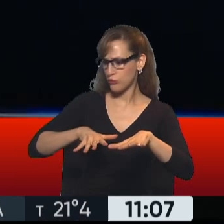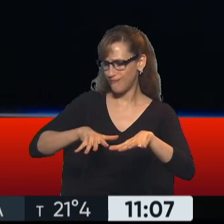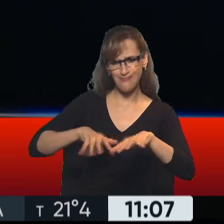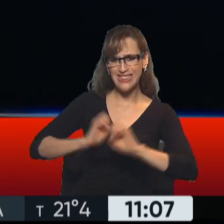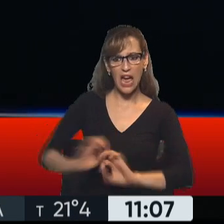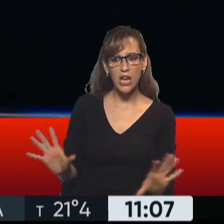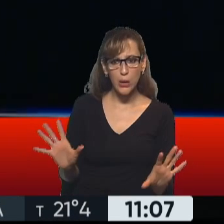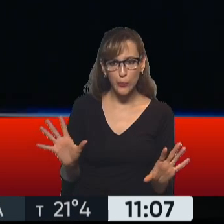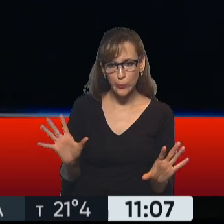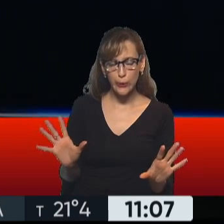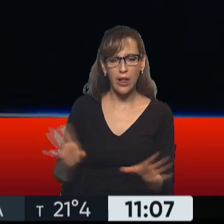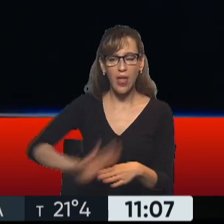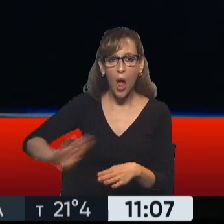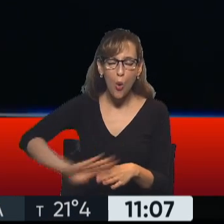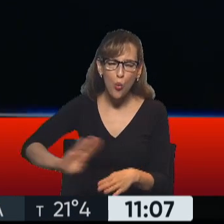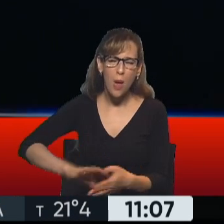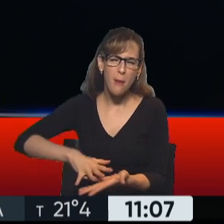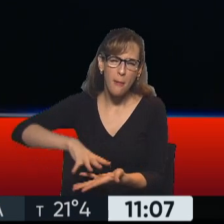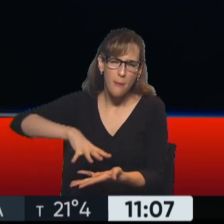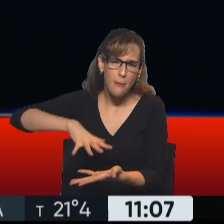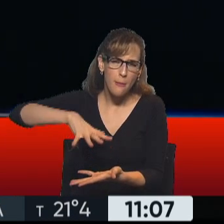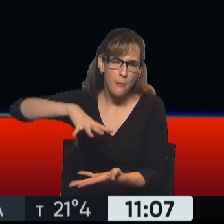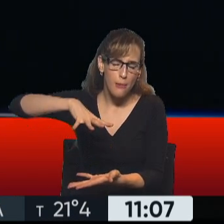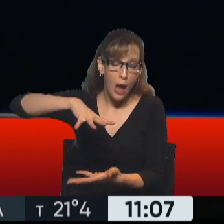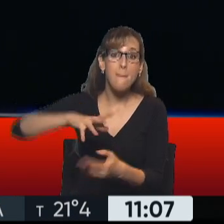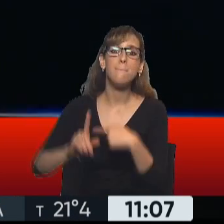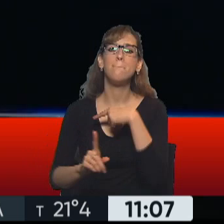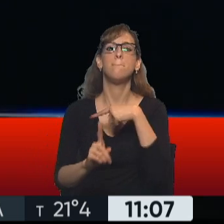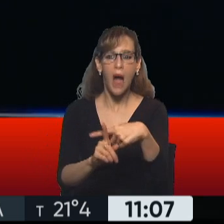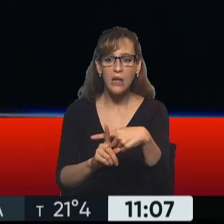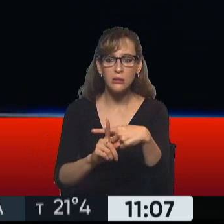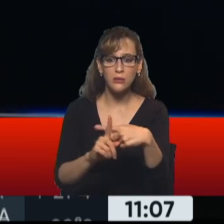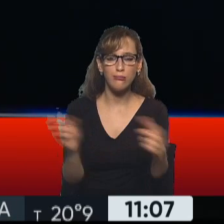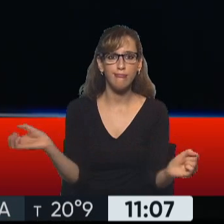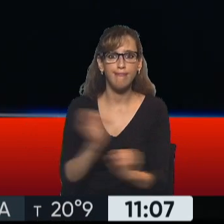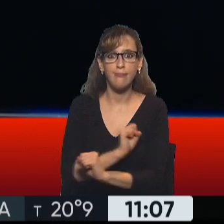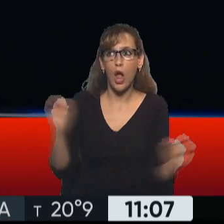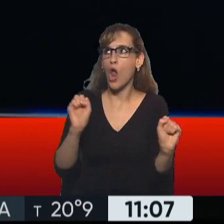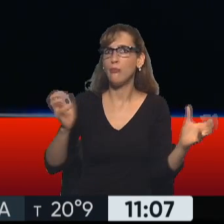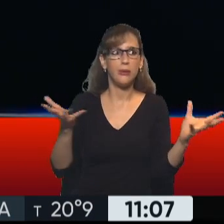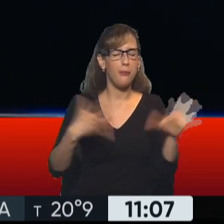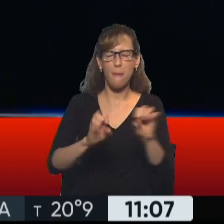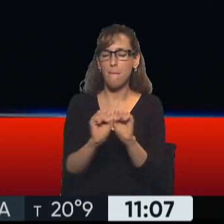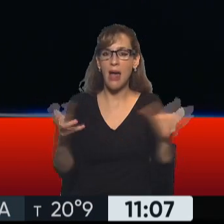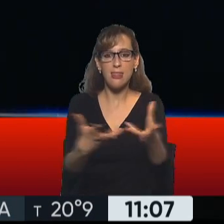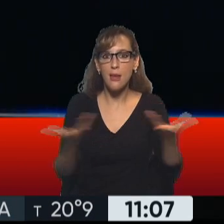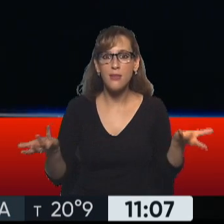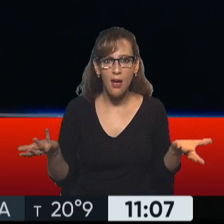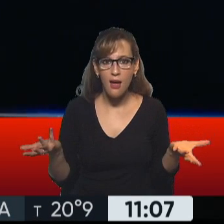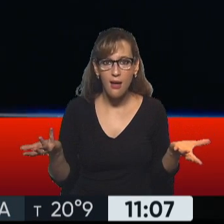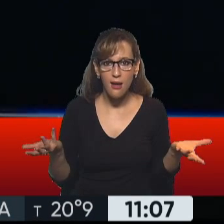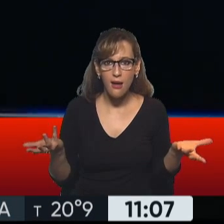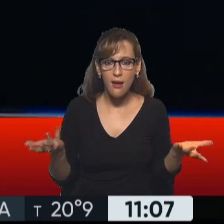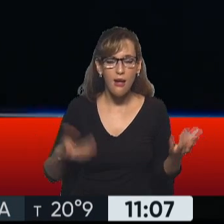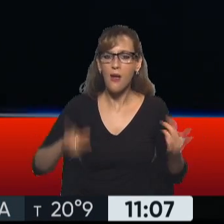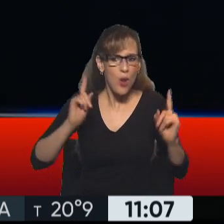poquito tiempo algo inesperado en el planeta, algo inesperado en la humanidad, una pandemia. Y a pesar de eso